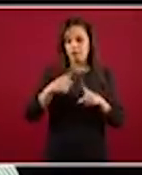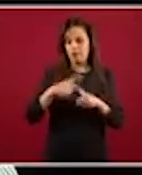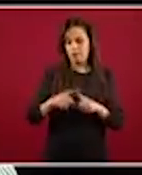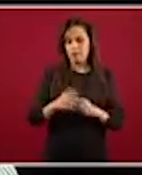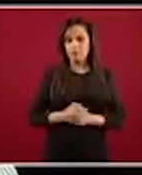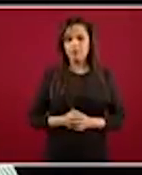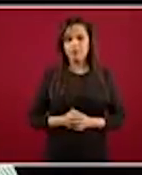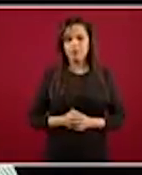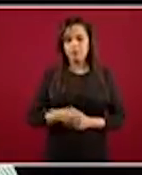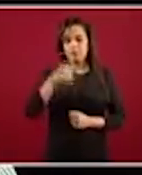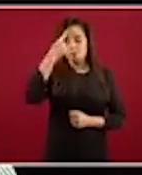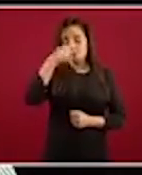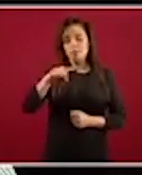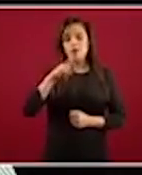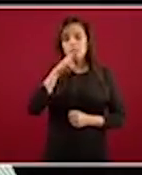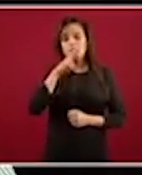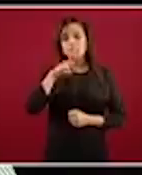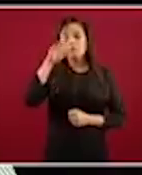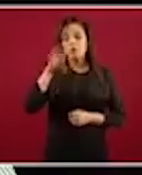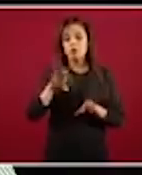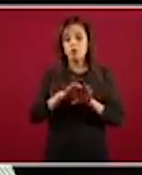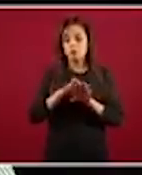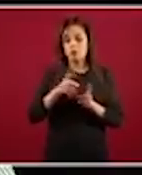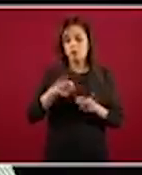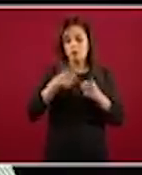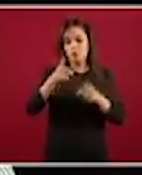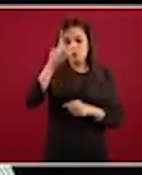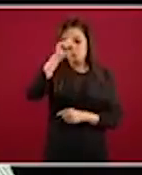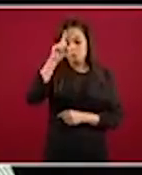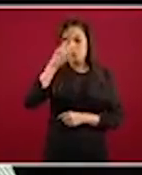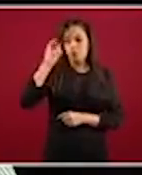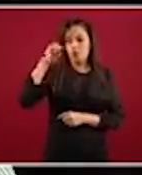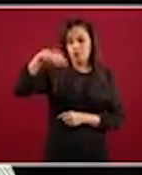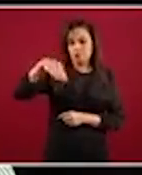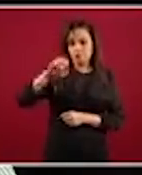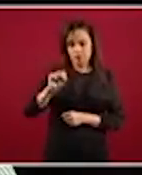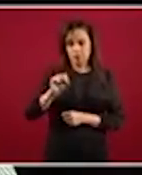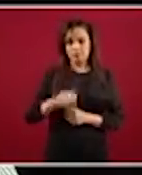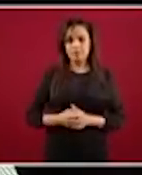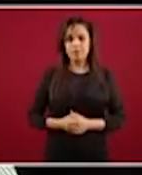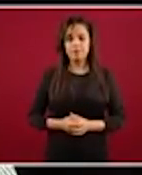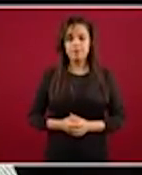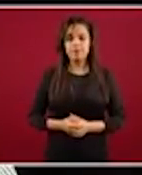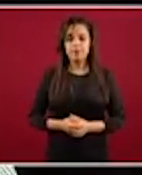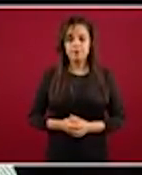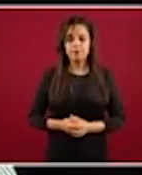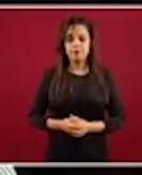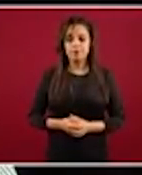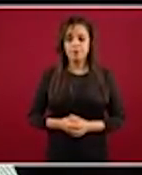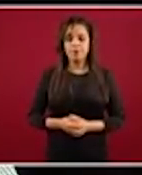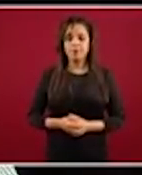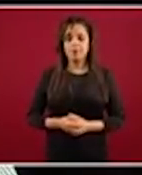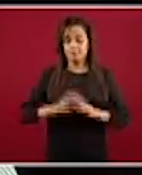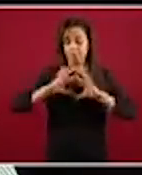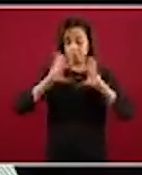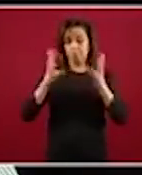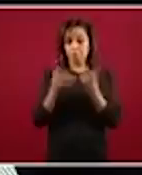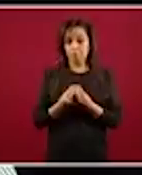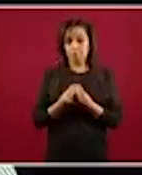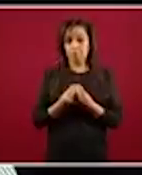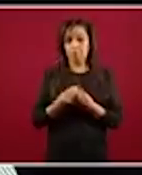corresponden a las mejores prácticas recomendadas por la Organización Mundial de la Salud. De manera general, presento al